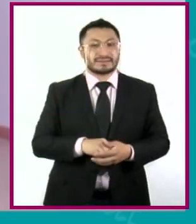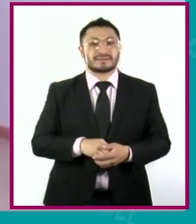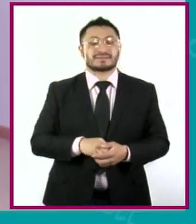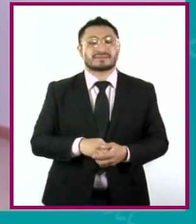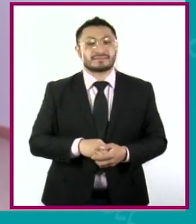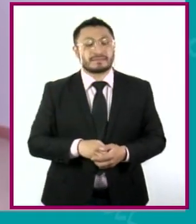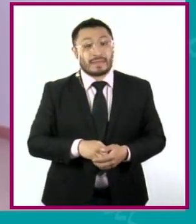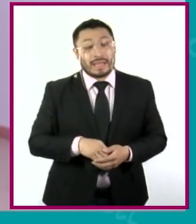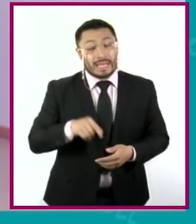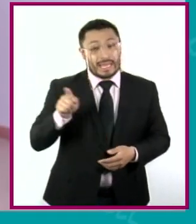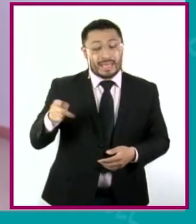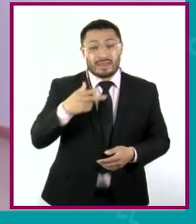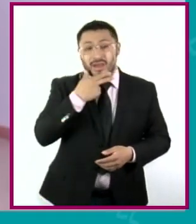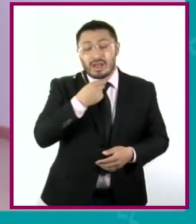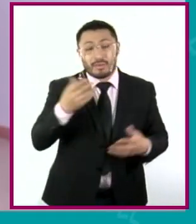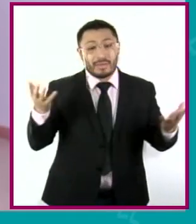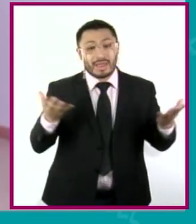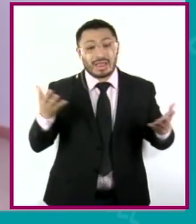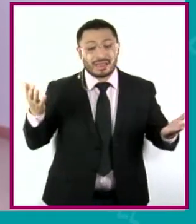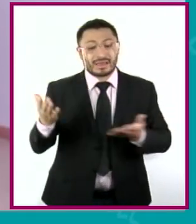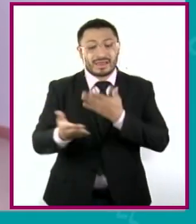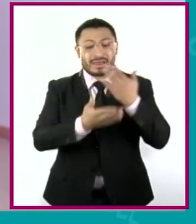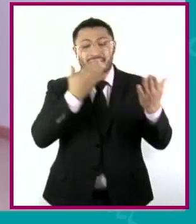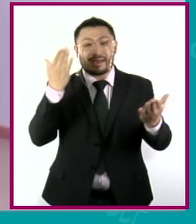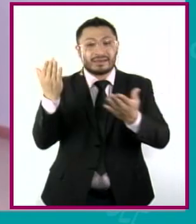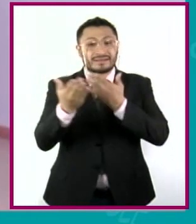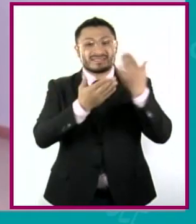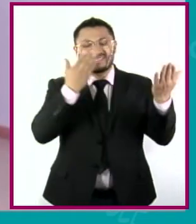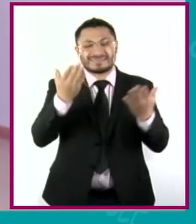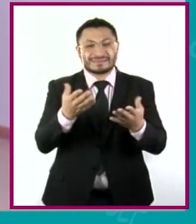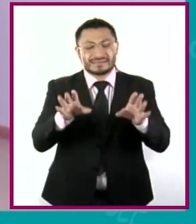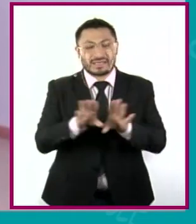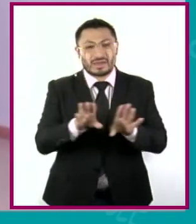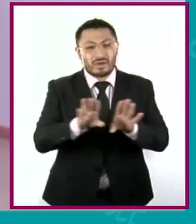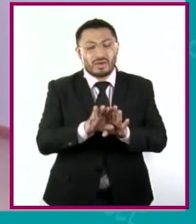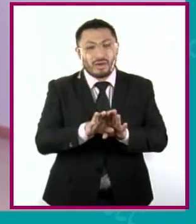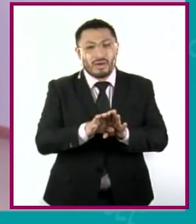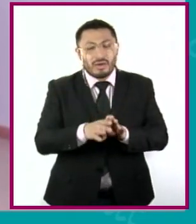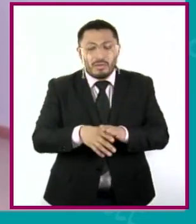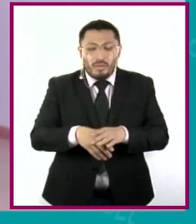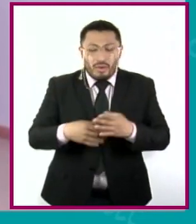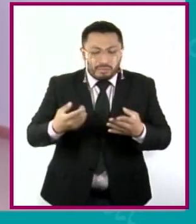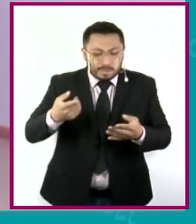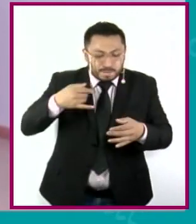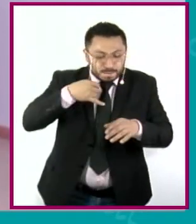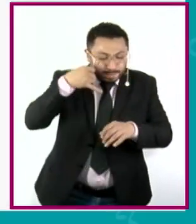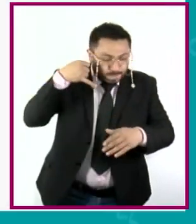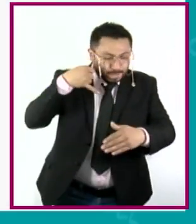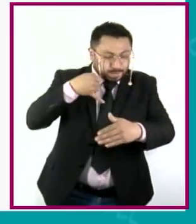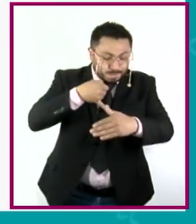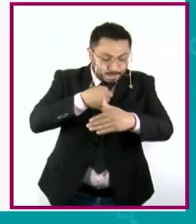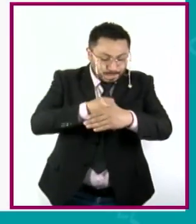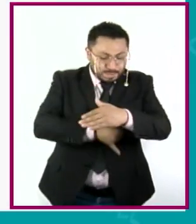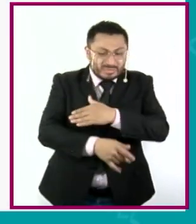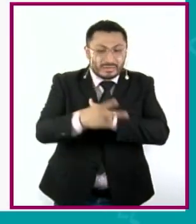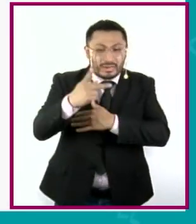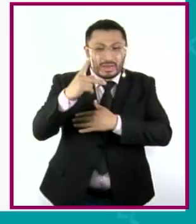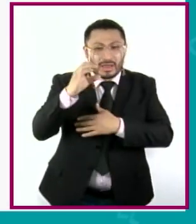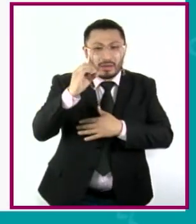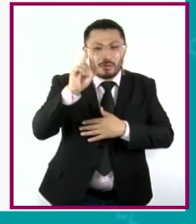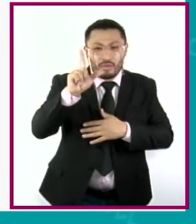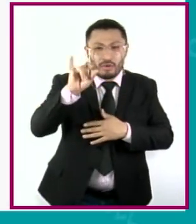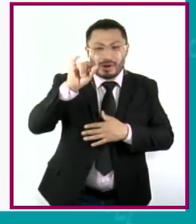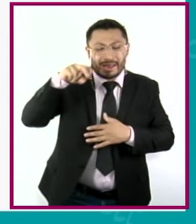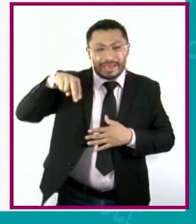y lo hizo estudiando las raíces de los polinomios